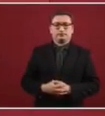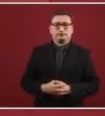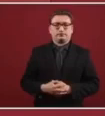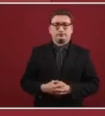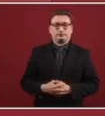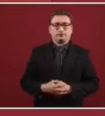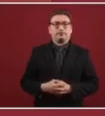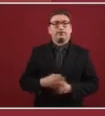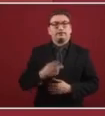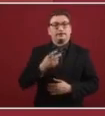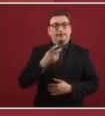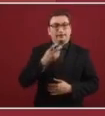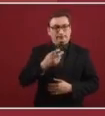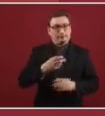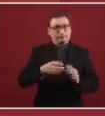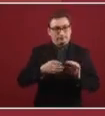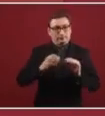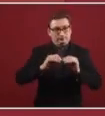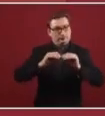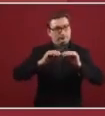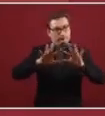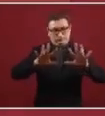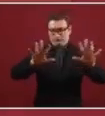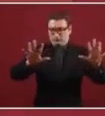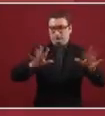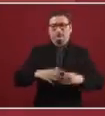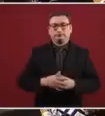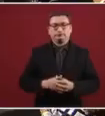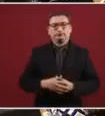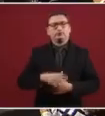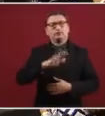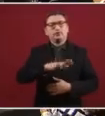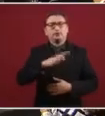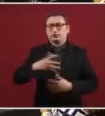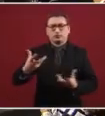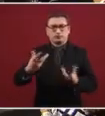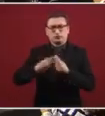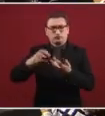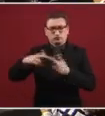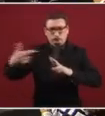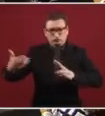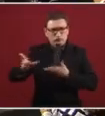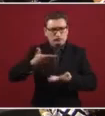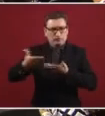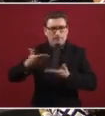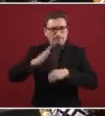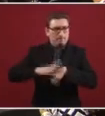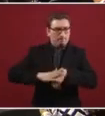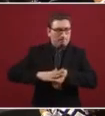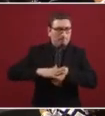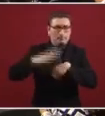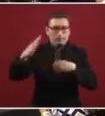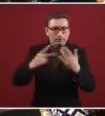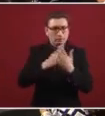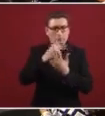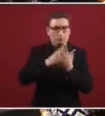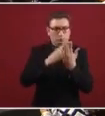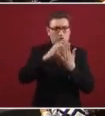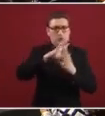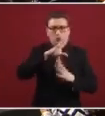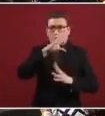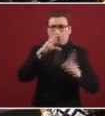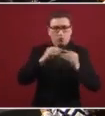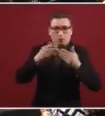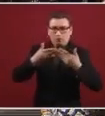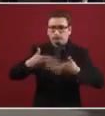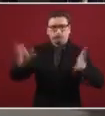Entonces, eso es lo que debe de quedar muy claro. De la cooperación que han tenido hasta ahora, no irán más allá, no abrirán por completo la estrategia integral del